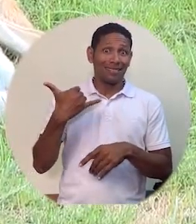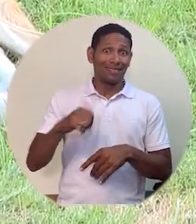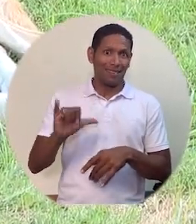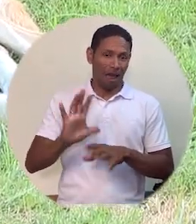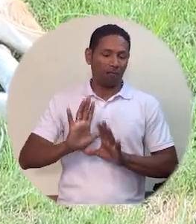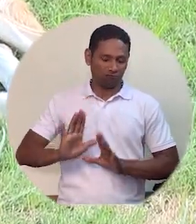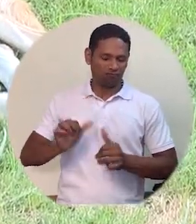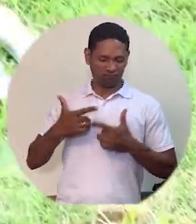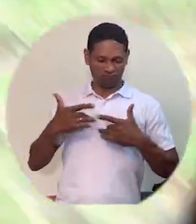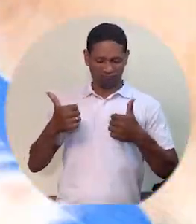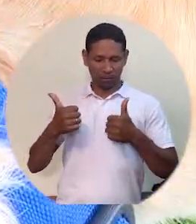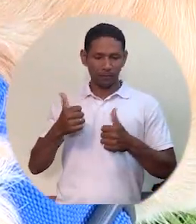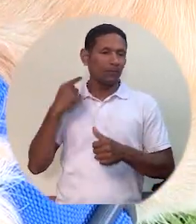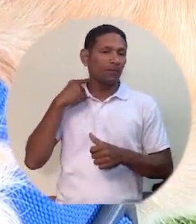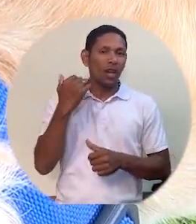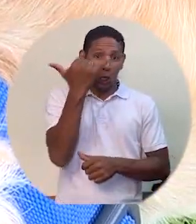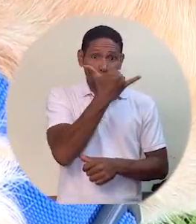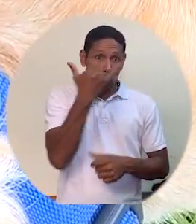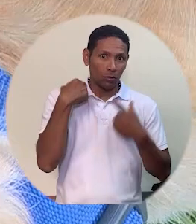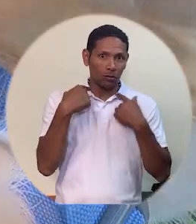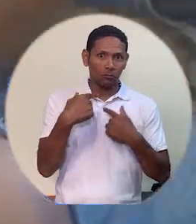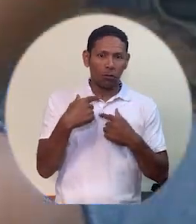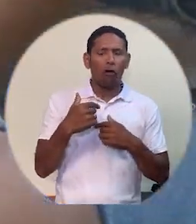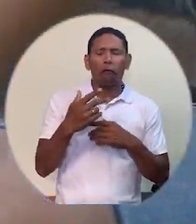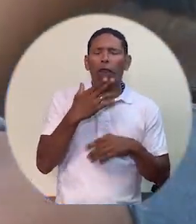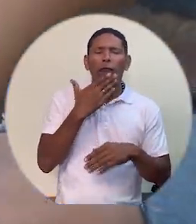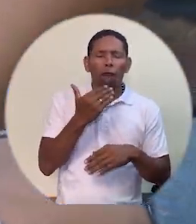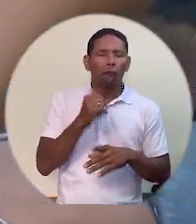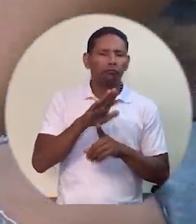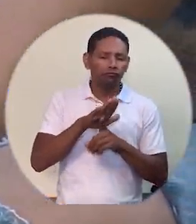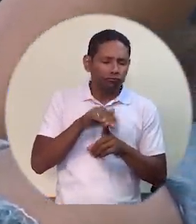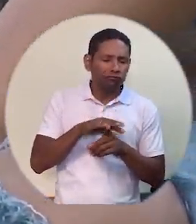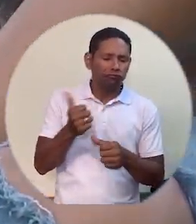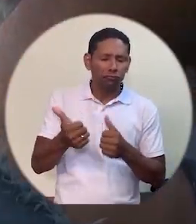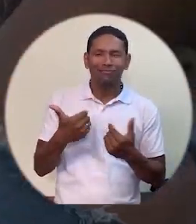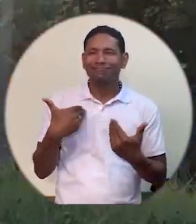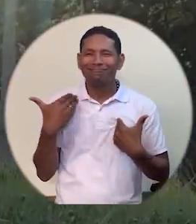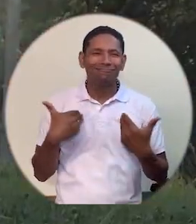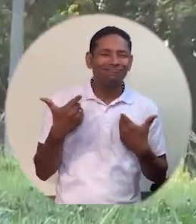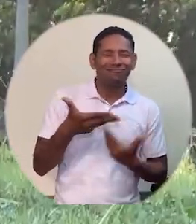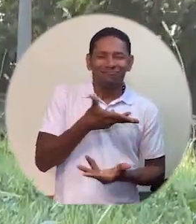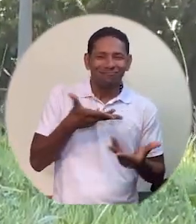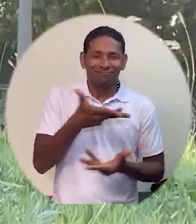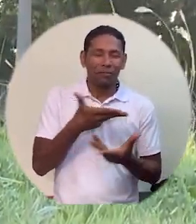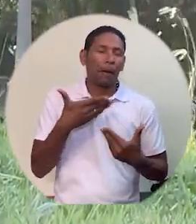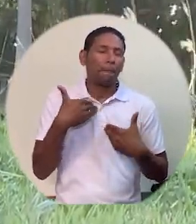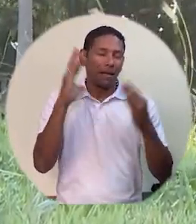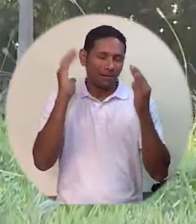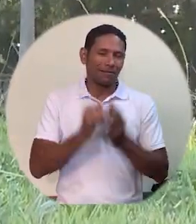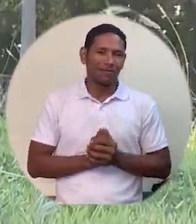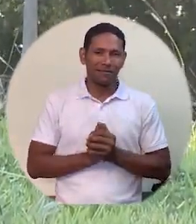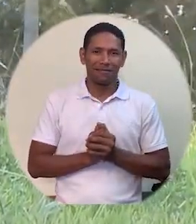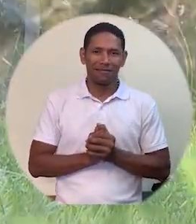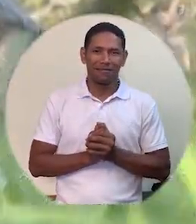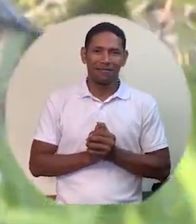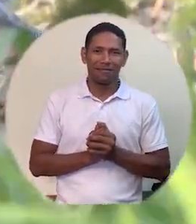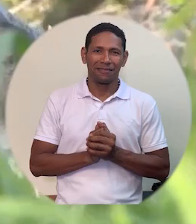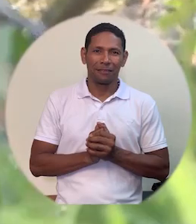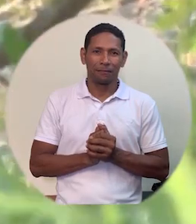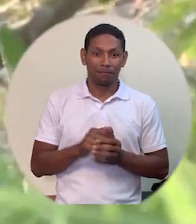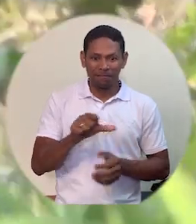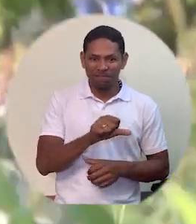está castrado. Su collar es color azul ya que es un macho dócil. Es muy amigable y es muy querido con la gente y otros